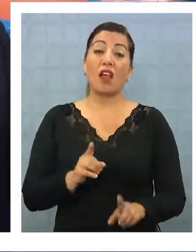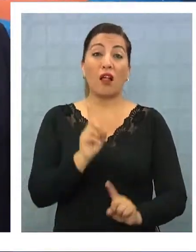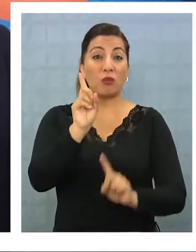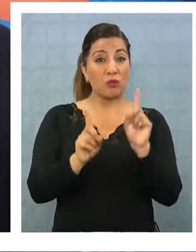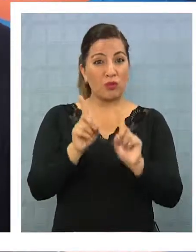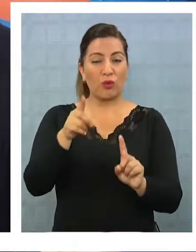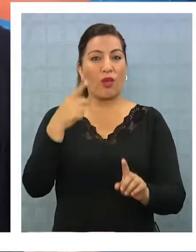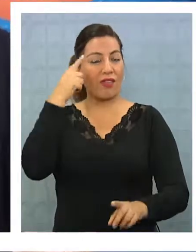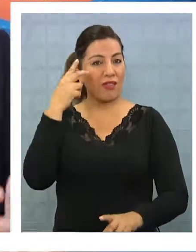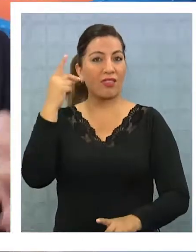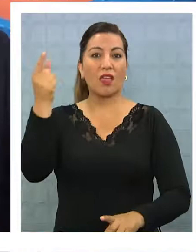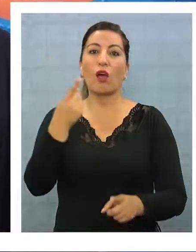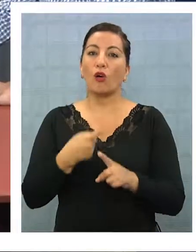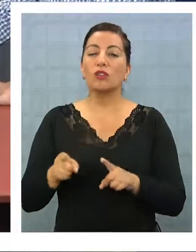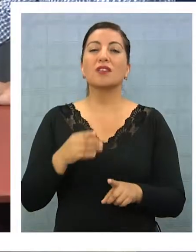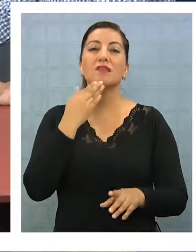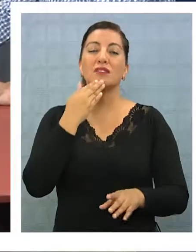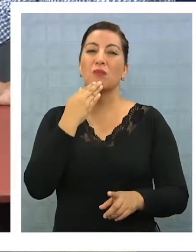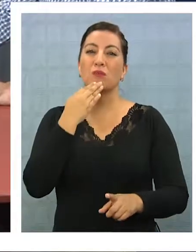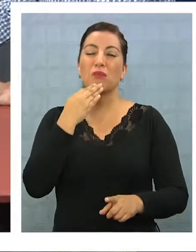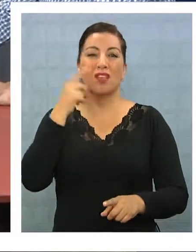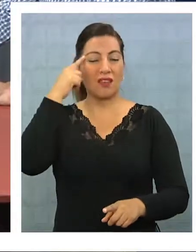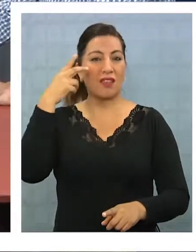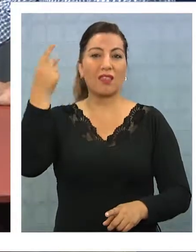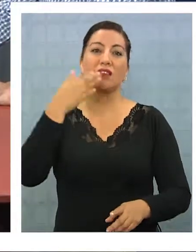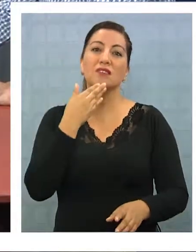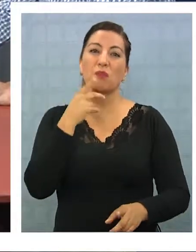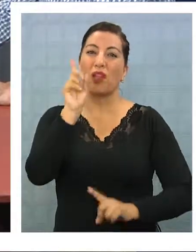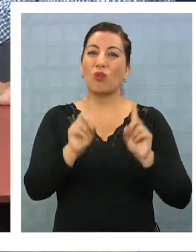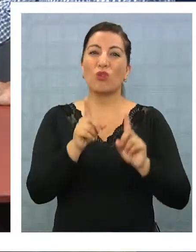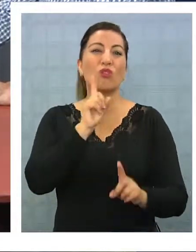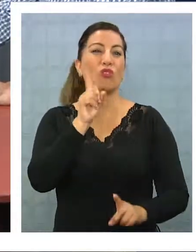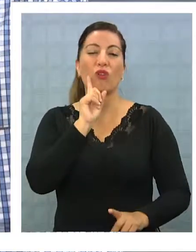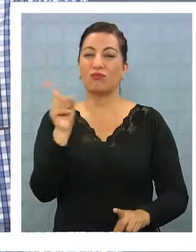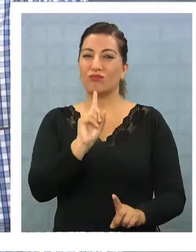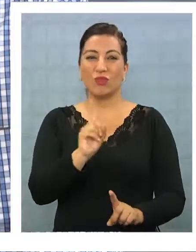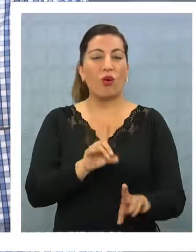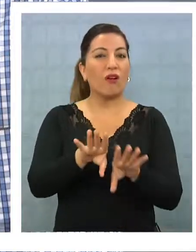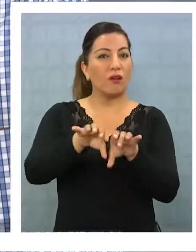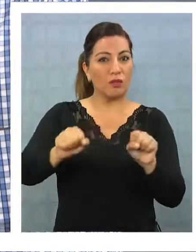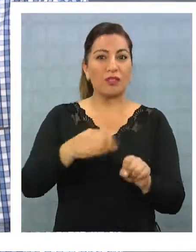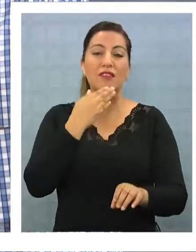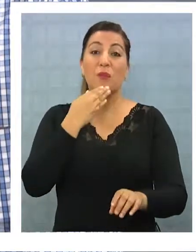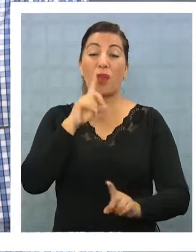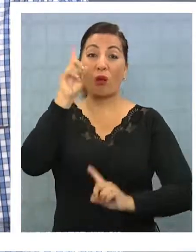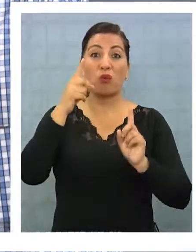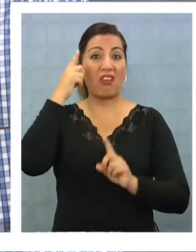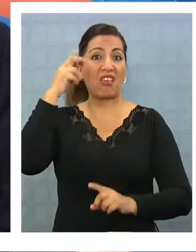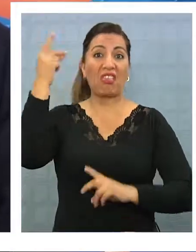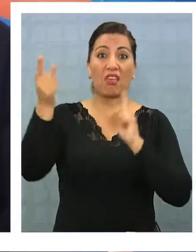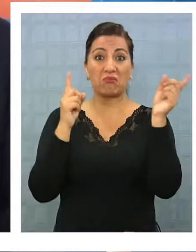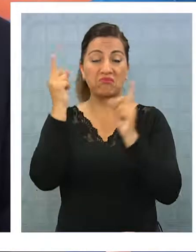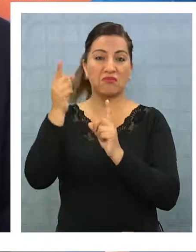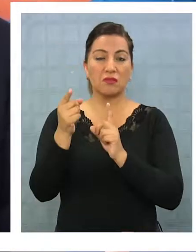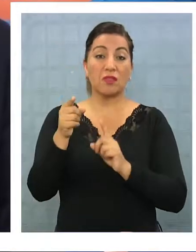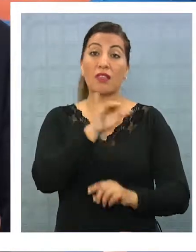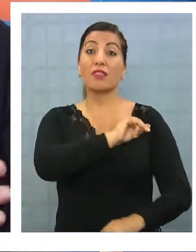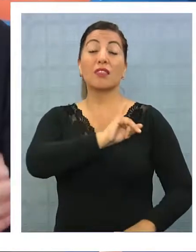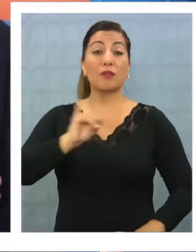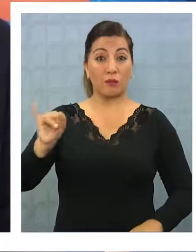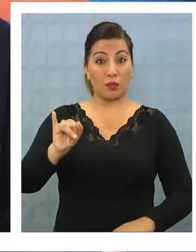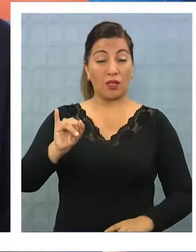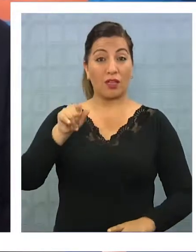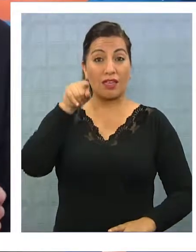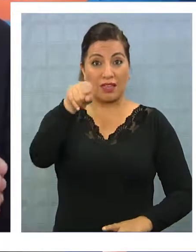planteó dentro de un conjunto de otras medidas que suscitaban mucho desacuerdo y hubo además bastante improvisación, etcétera, al final